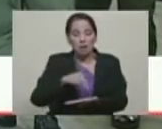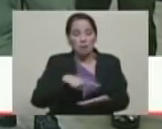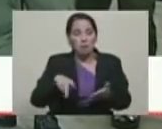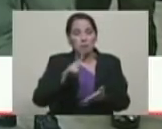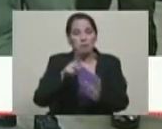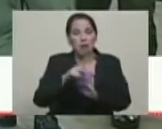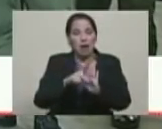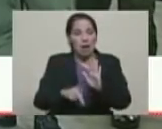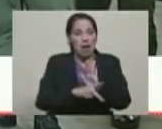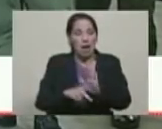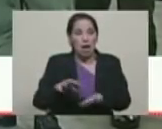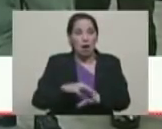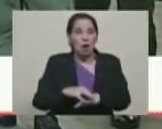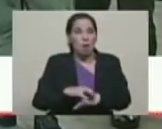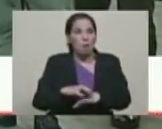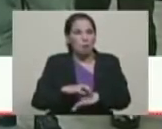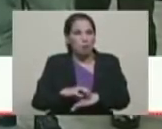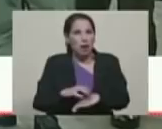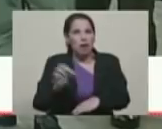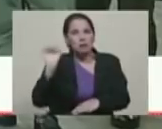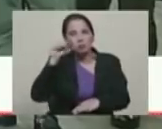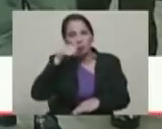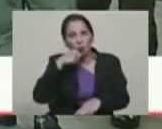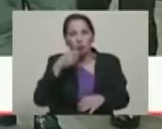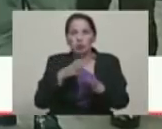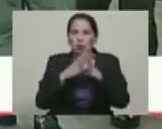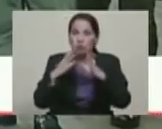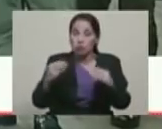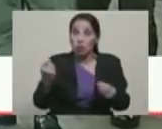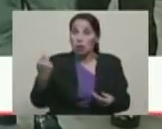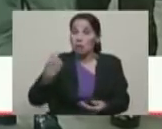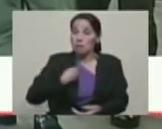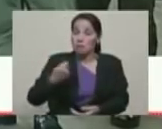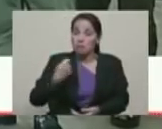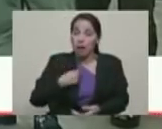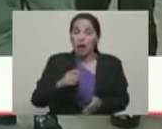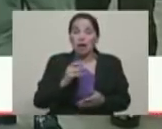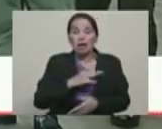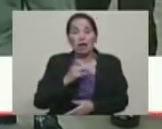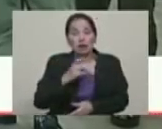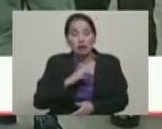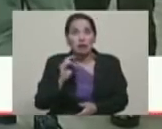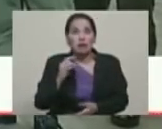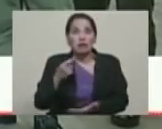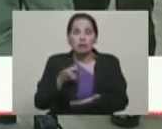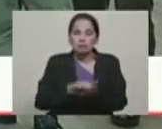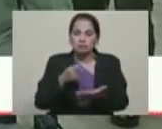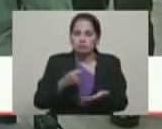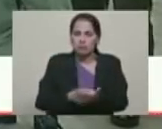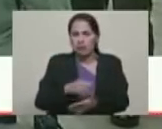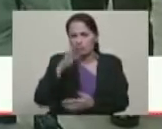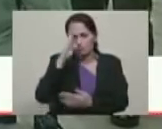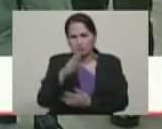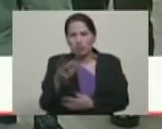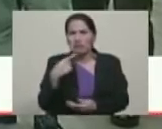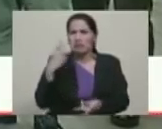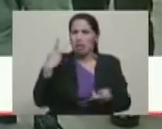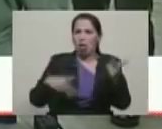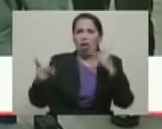y garantizarlo por el carné y paguen el CLAP a través del carné para que nadie nos caiga a